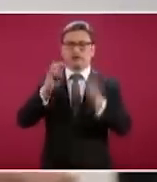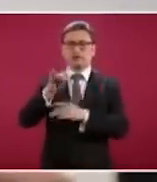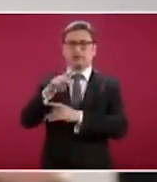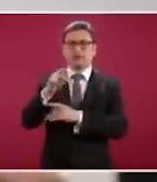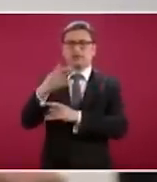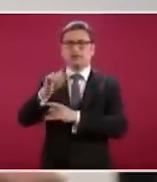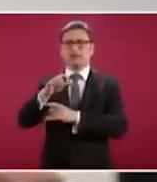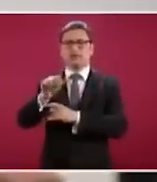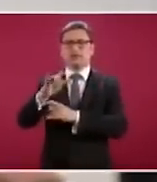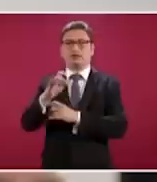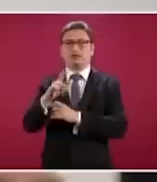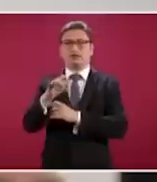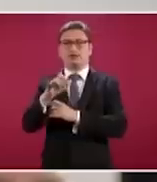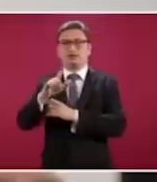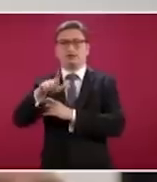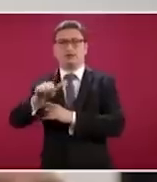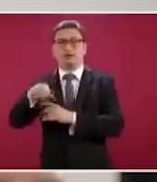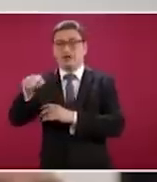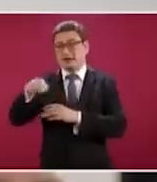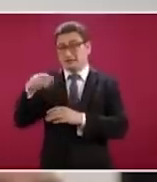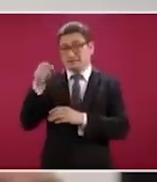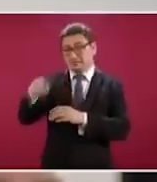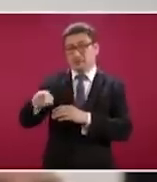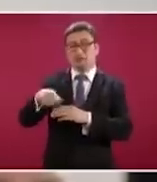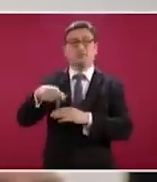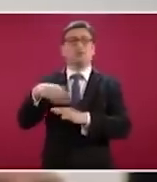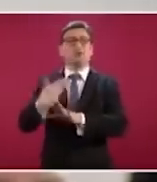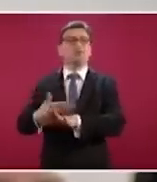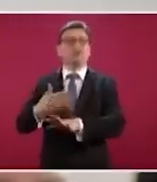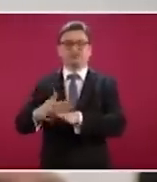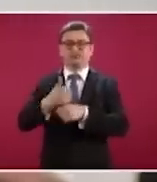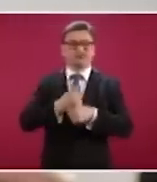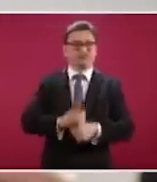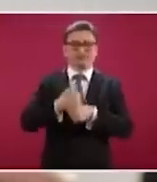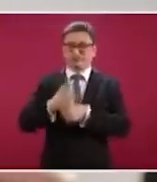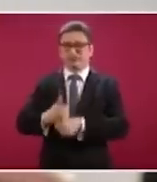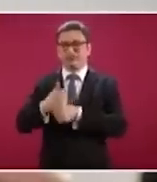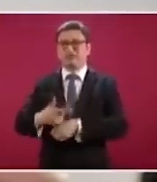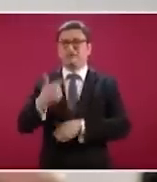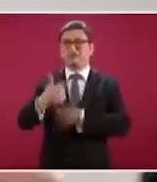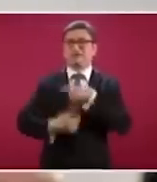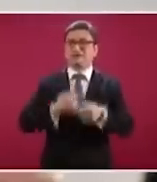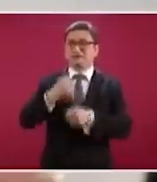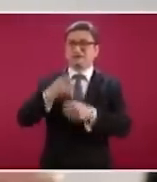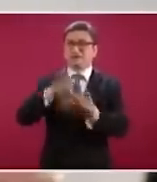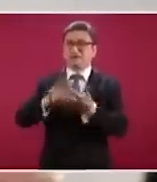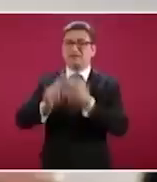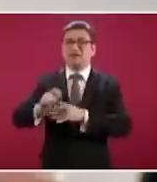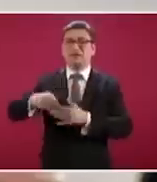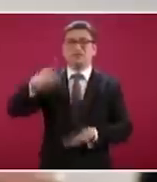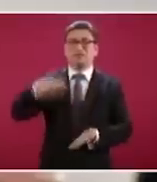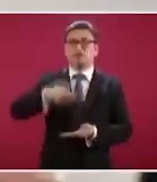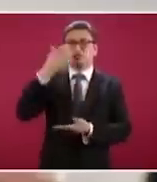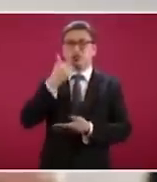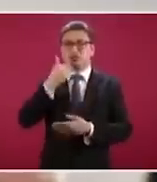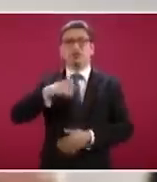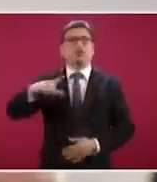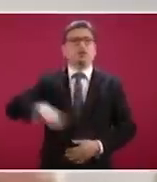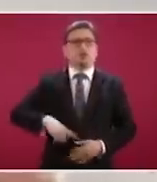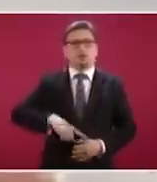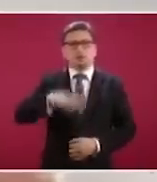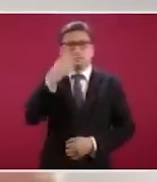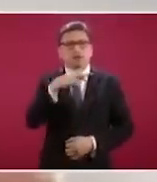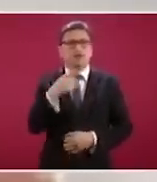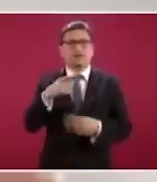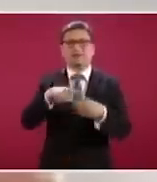también es una víctima de fabricación de culpables y lleva casi 7 años en prisión sin sentencia. El Estado mexicano se ha mostrado indiferente a